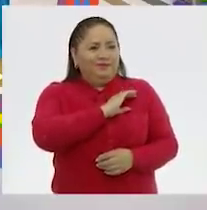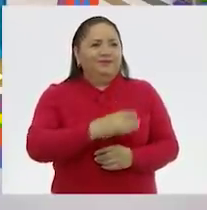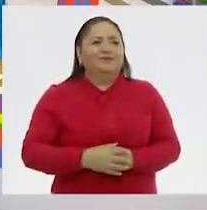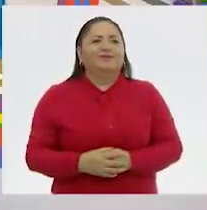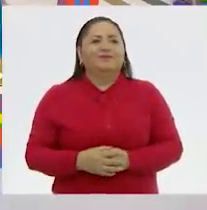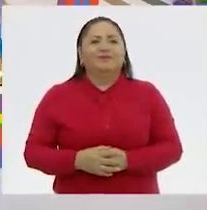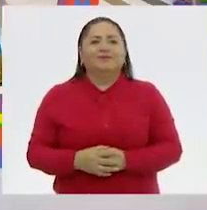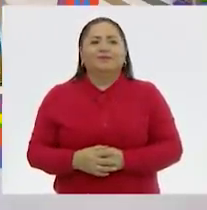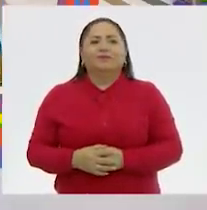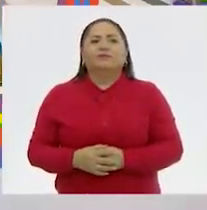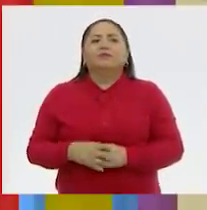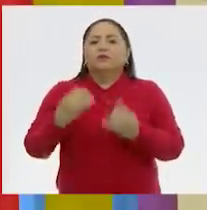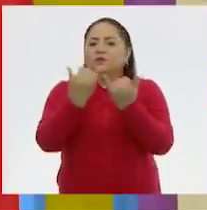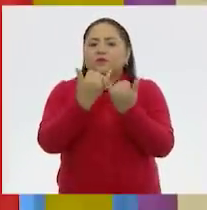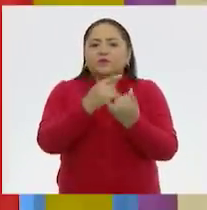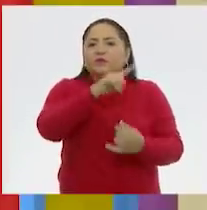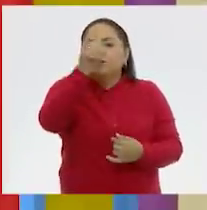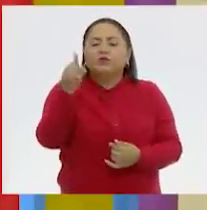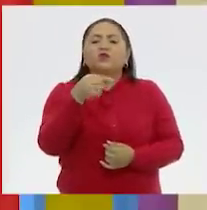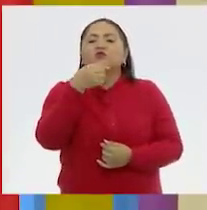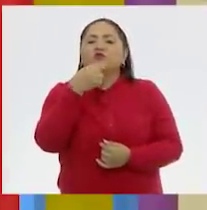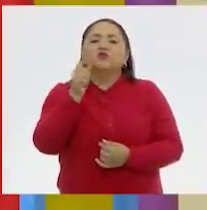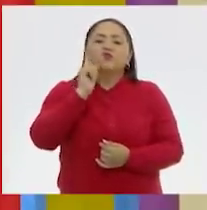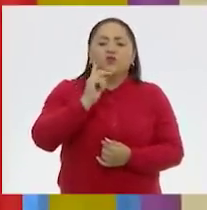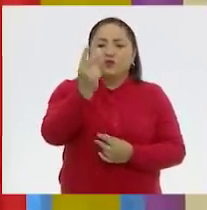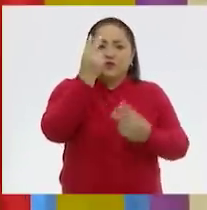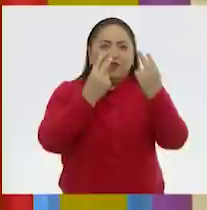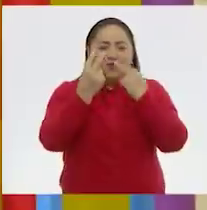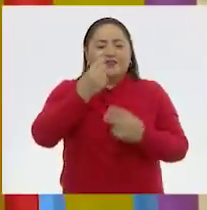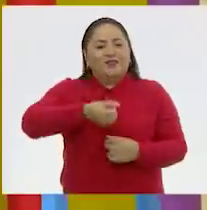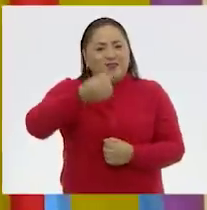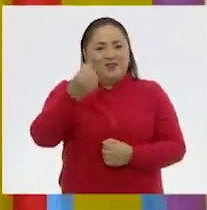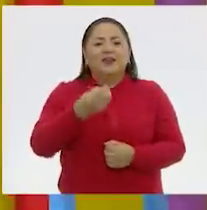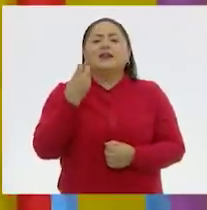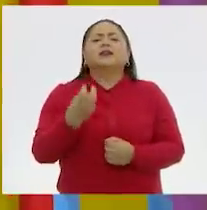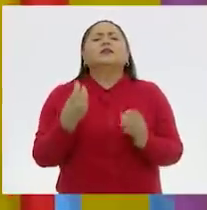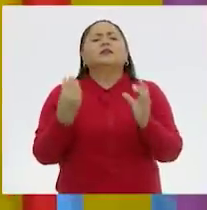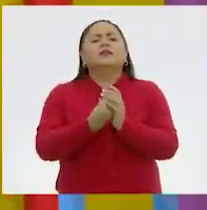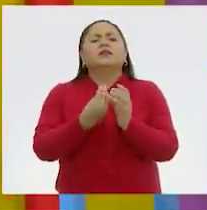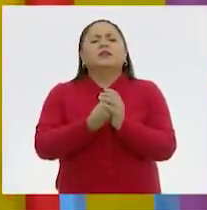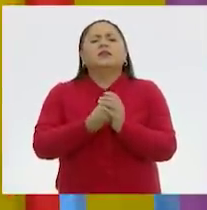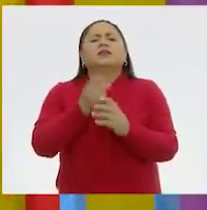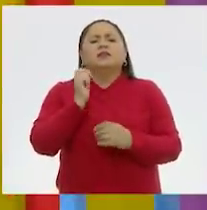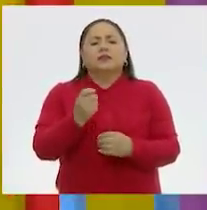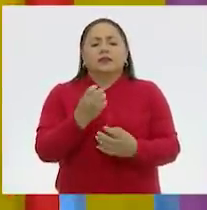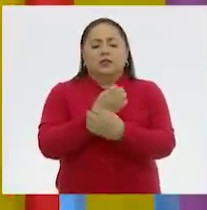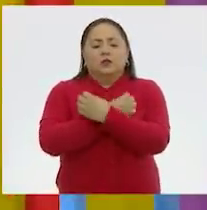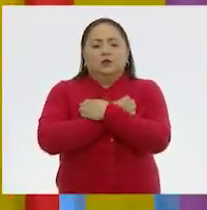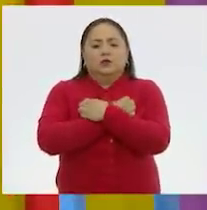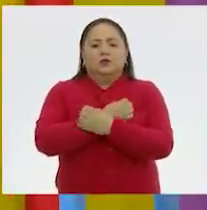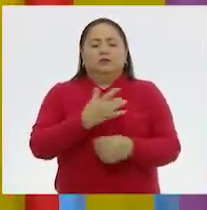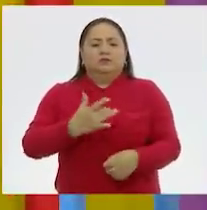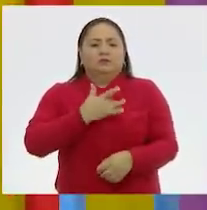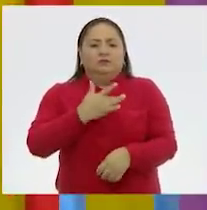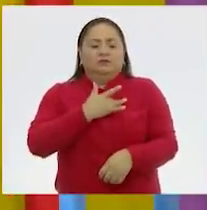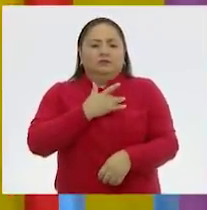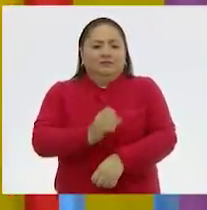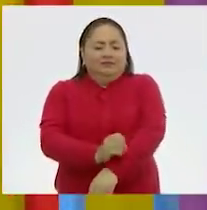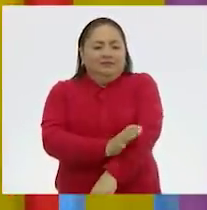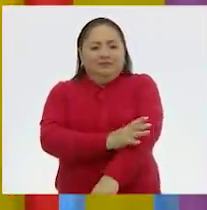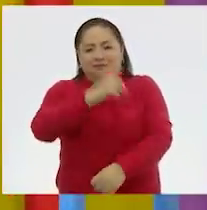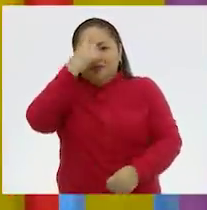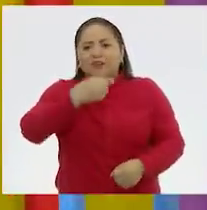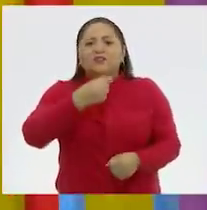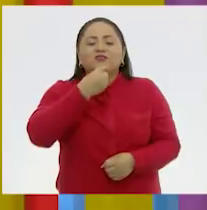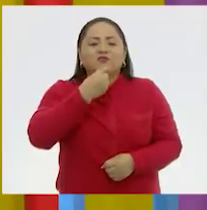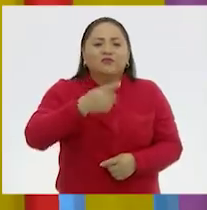distancia. Saludo también a las niñas y a los niños. Y esta es una clase de educación socioemocional para niñas y para niños